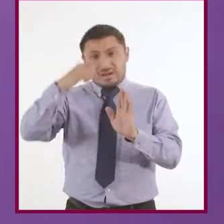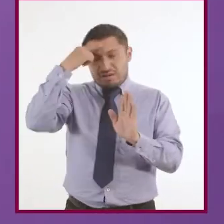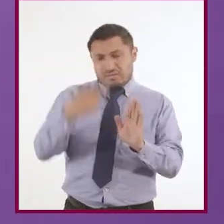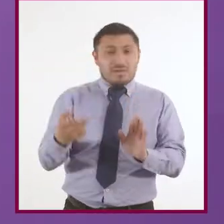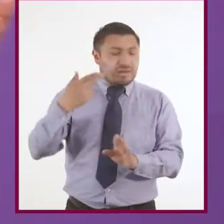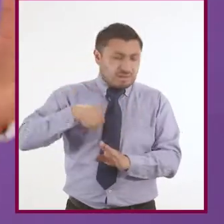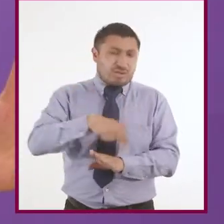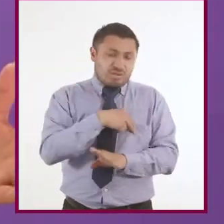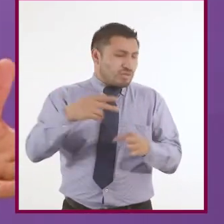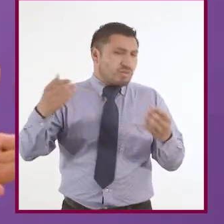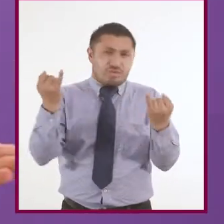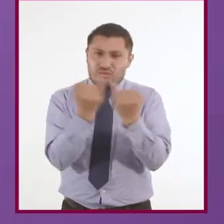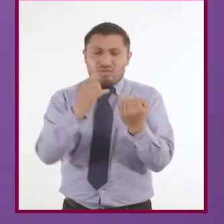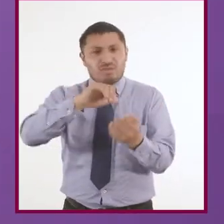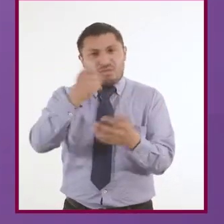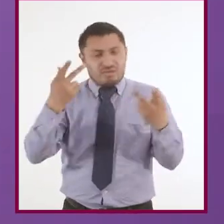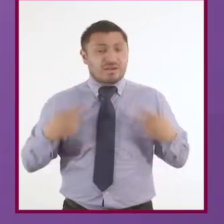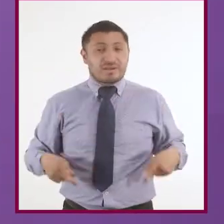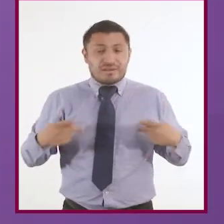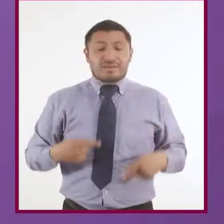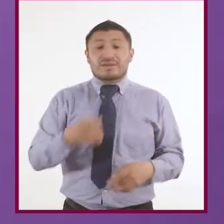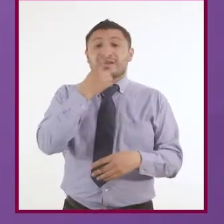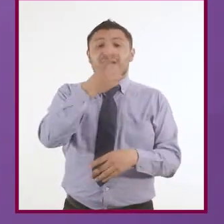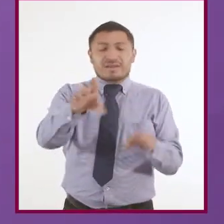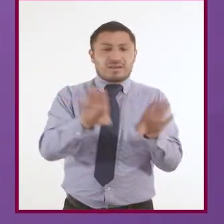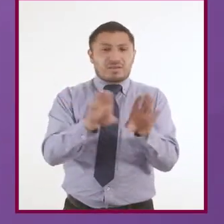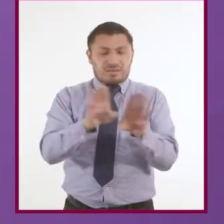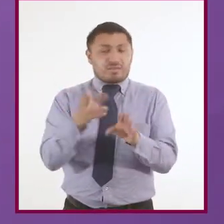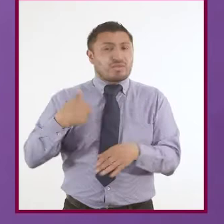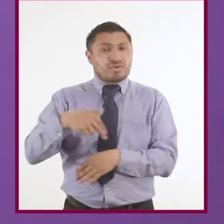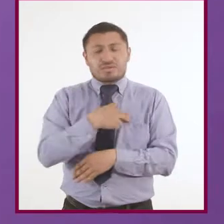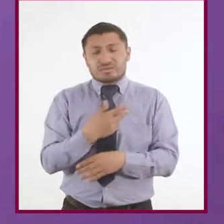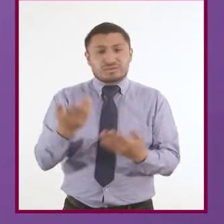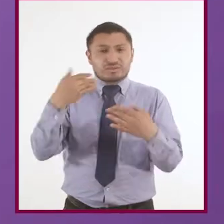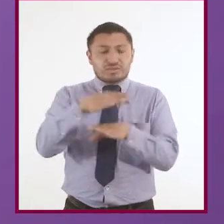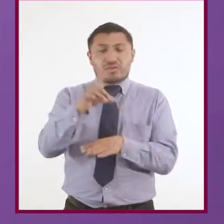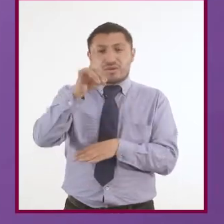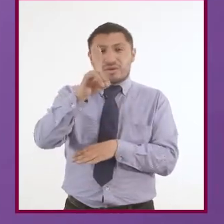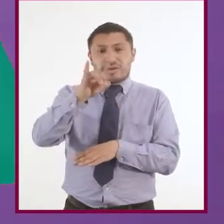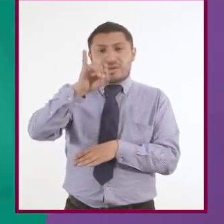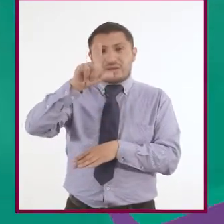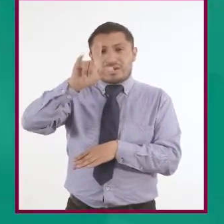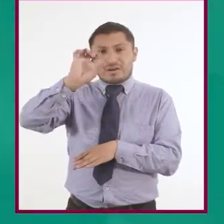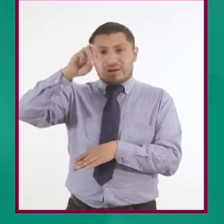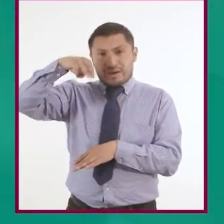y nosotros como para otras personas, decimos que nos encontramos bajo un dilema moral.